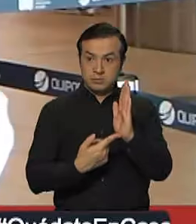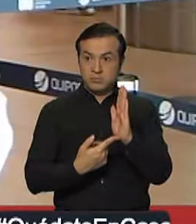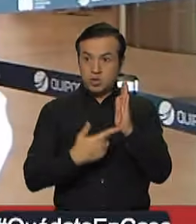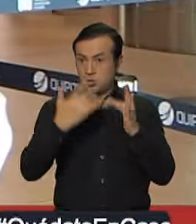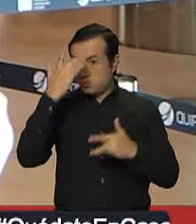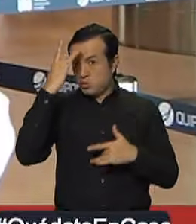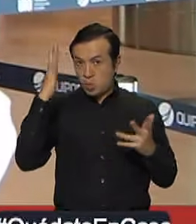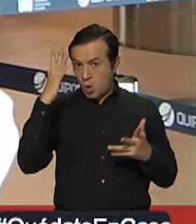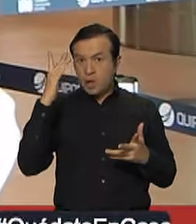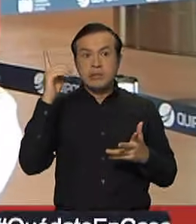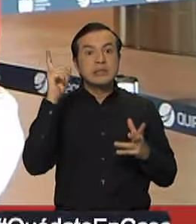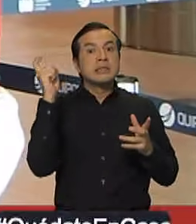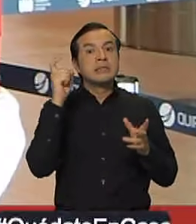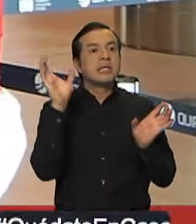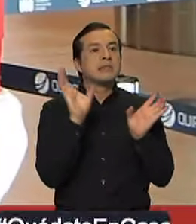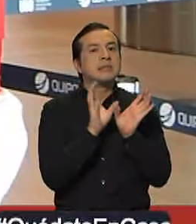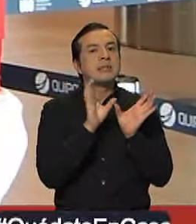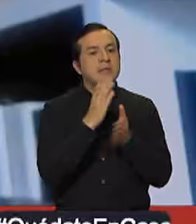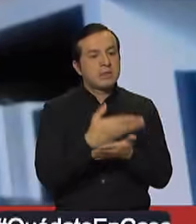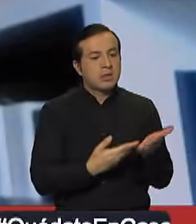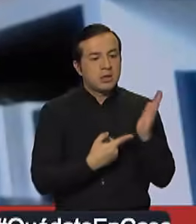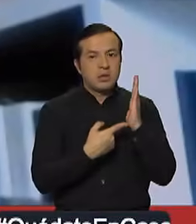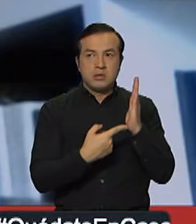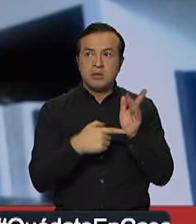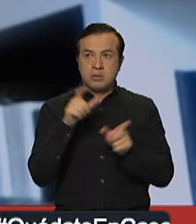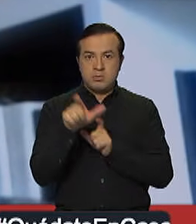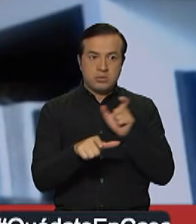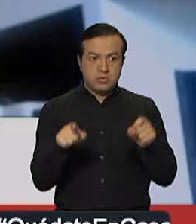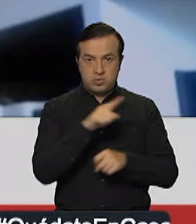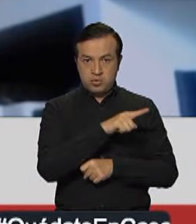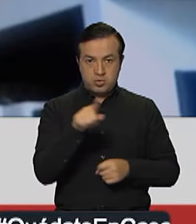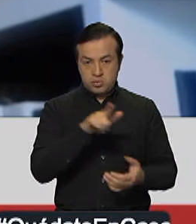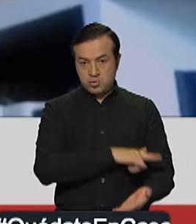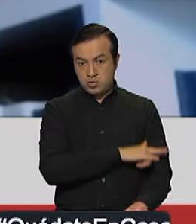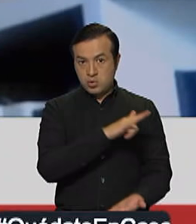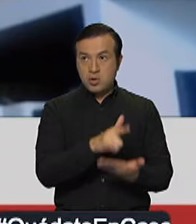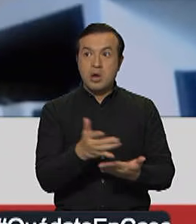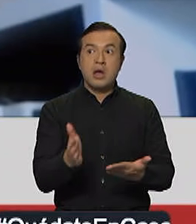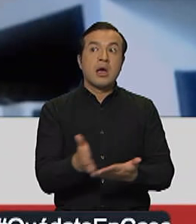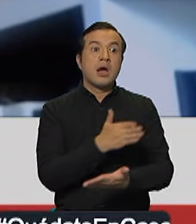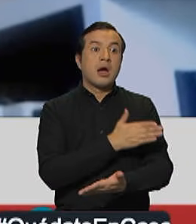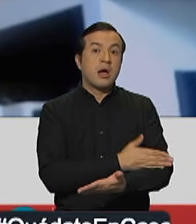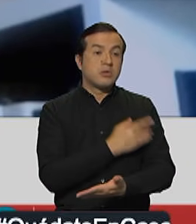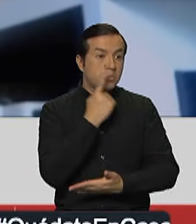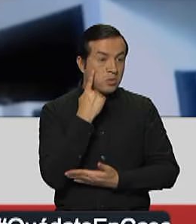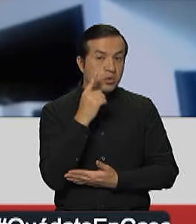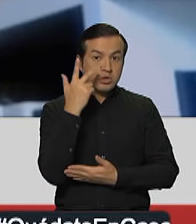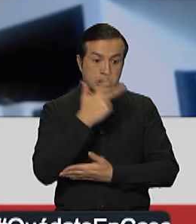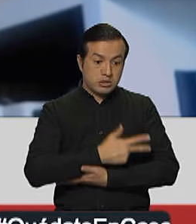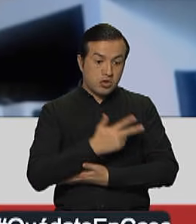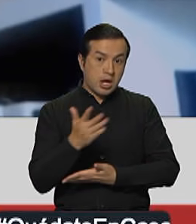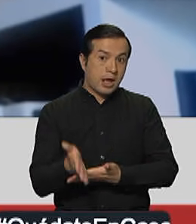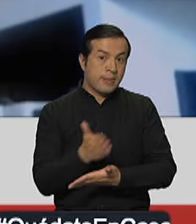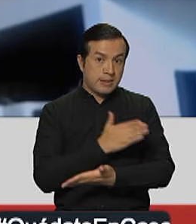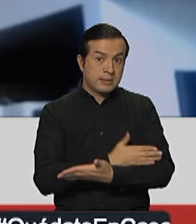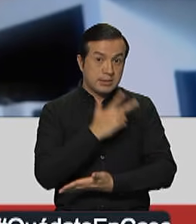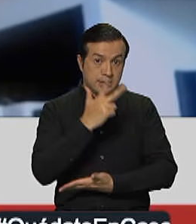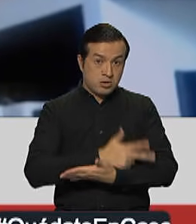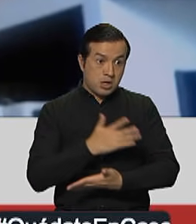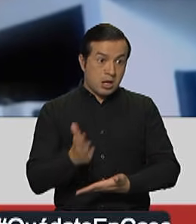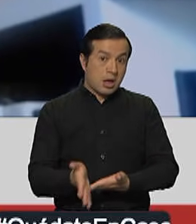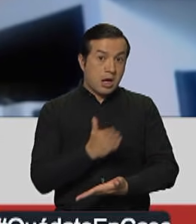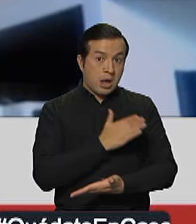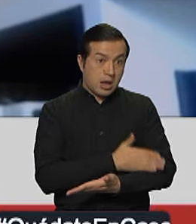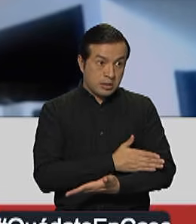es portador de la enfermedad respiratoria. Entonces, que las personas que viajen se hayan hecho por lo menos con 72 horas de anticipación, si